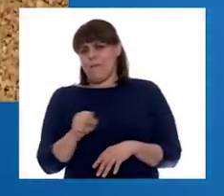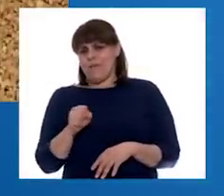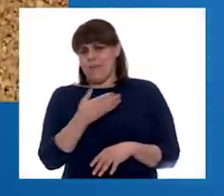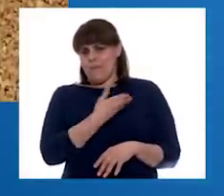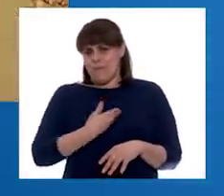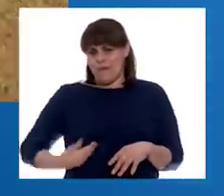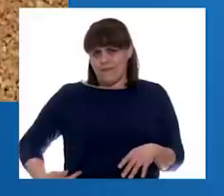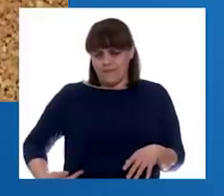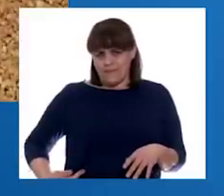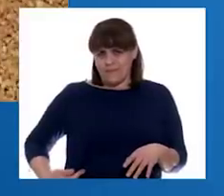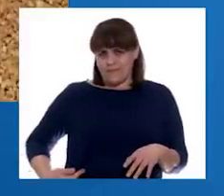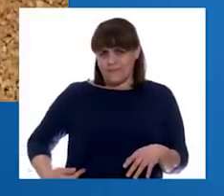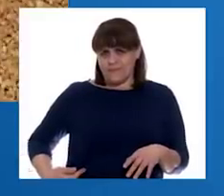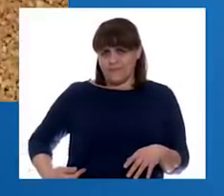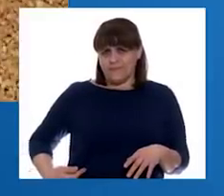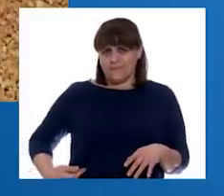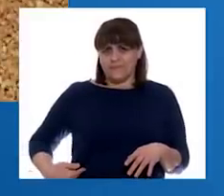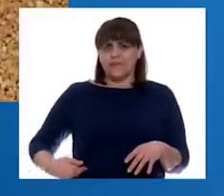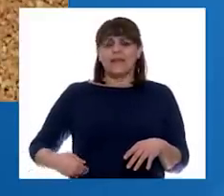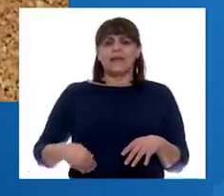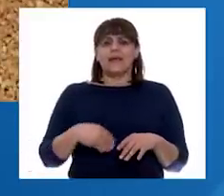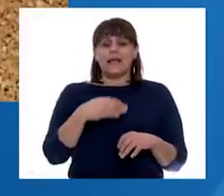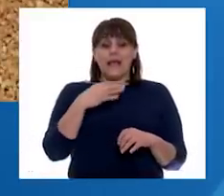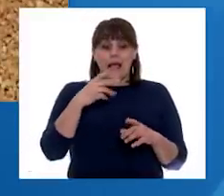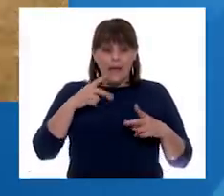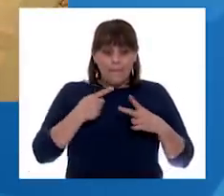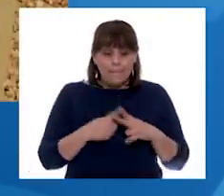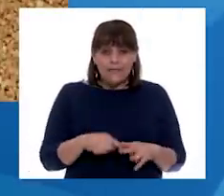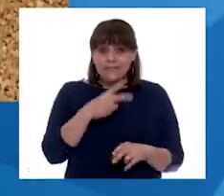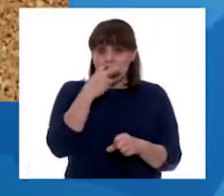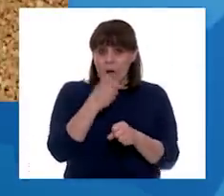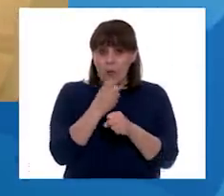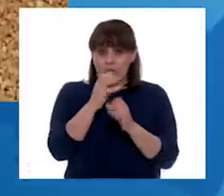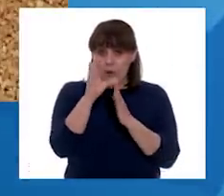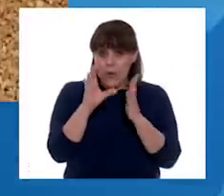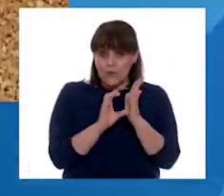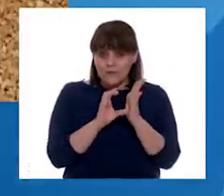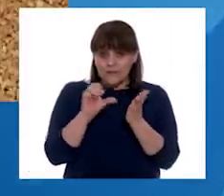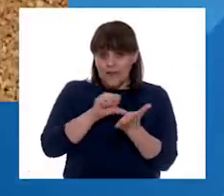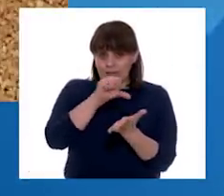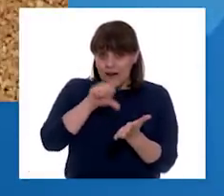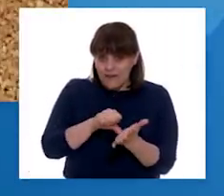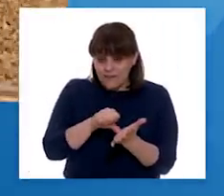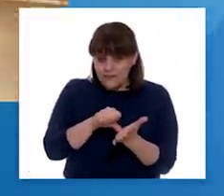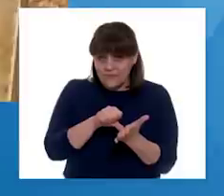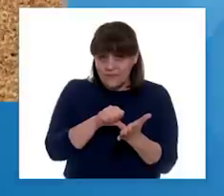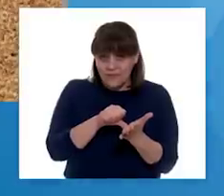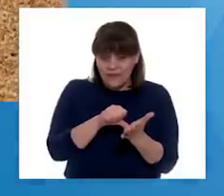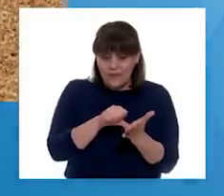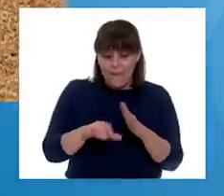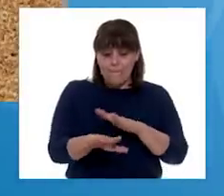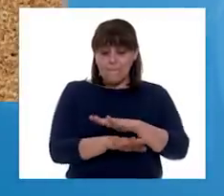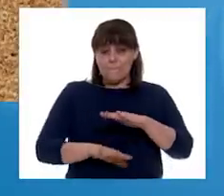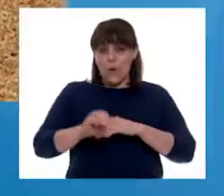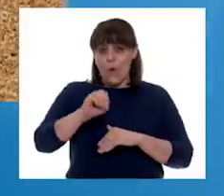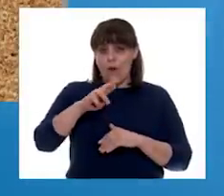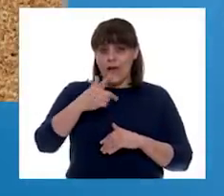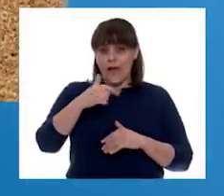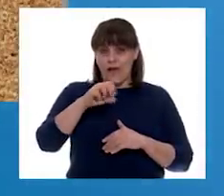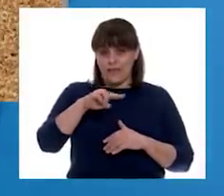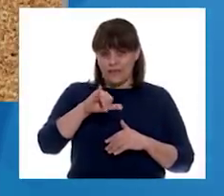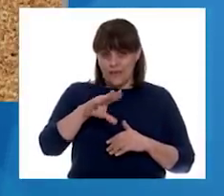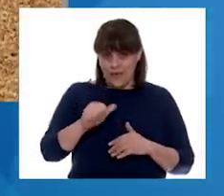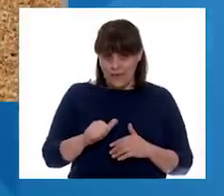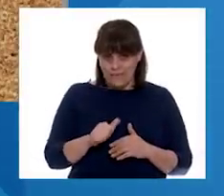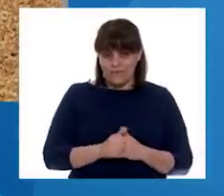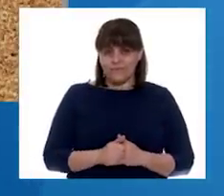momento, promulgan la segunda constitución centralista, las bases orgánicas. Un documento